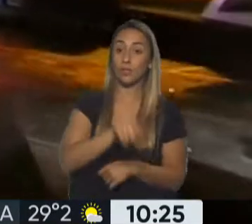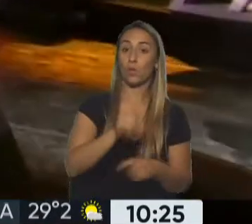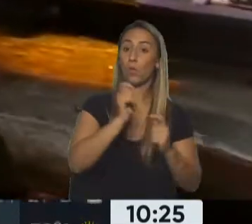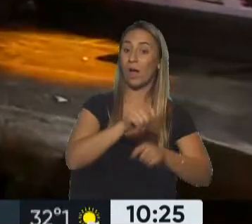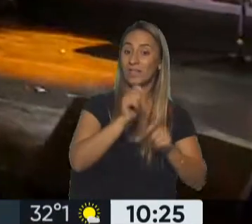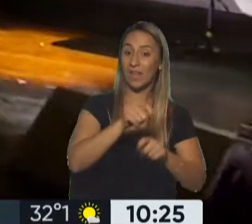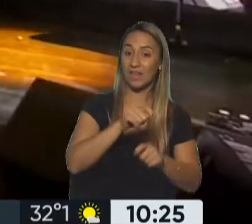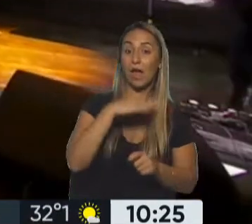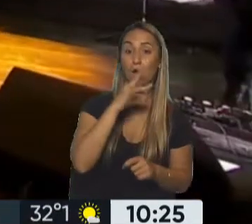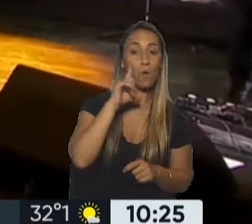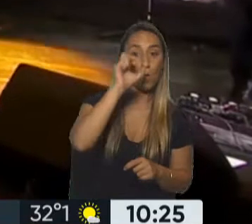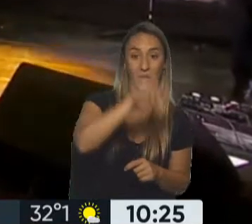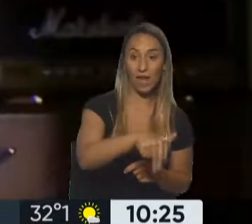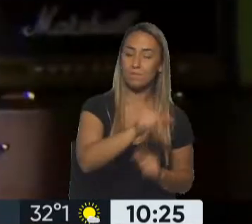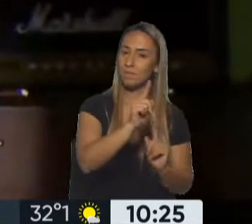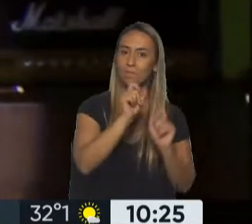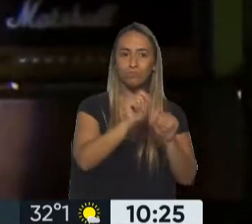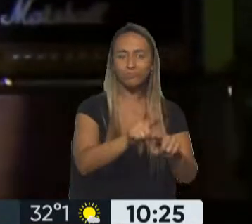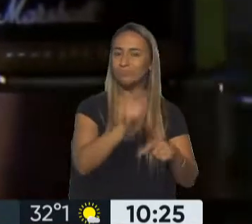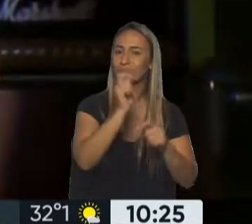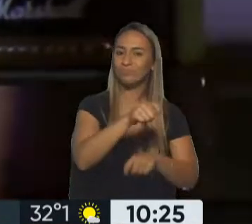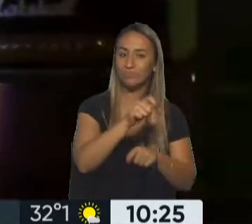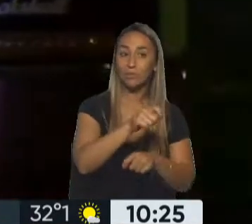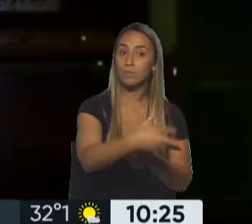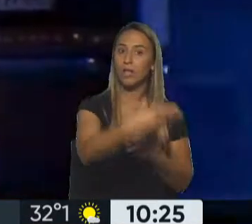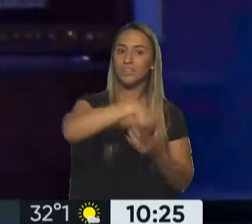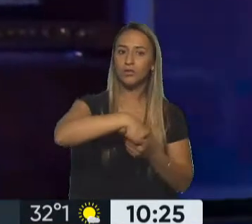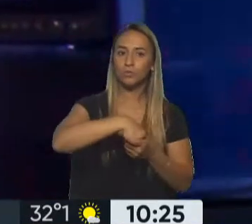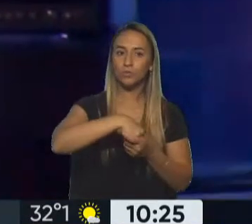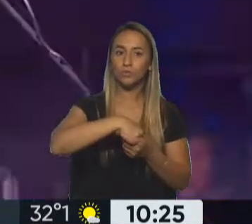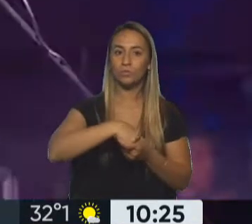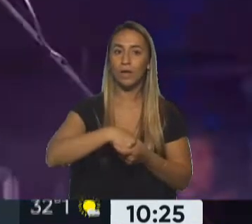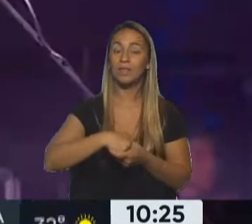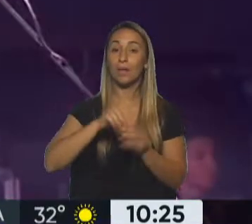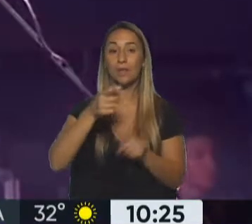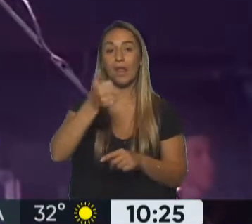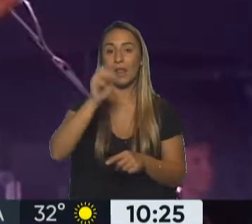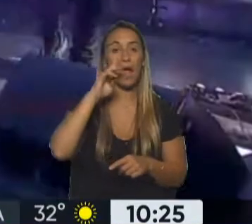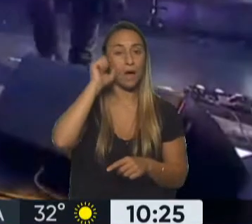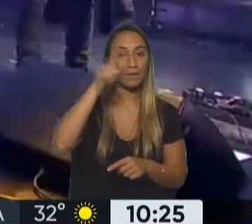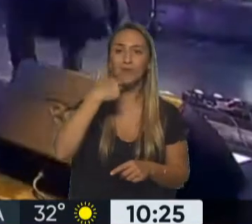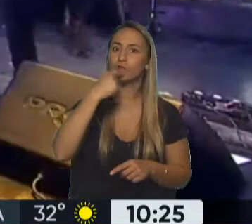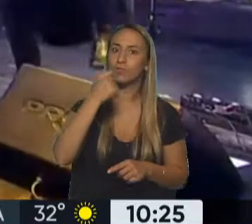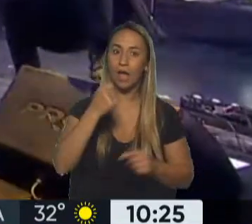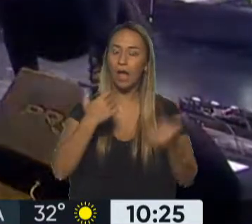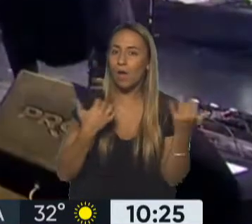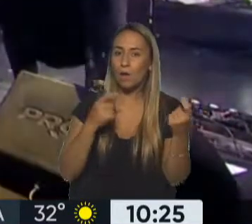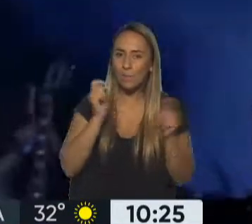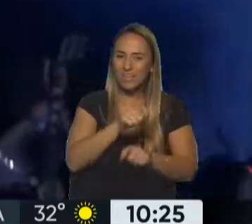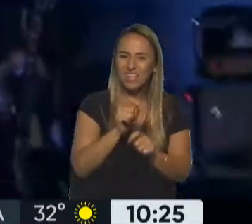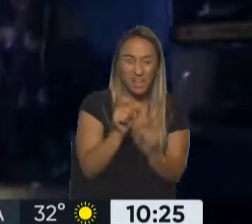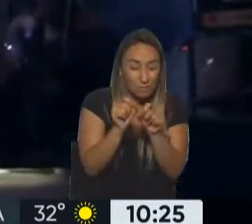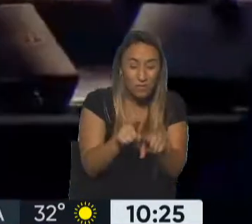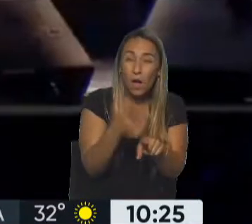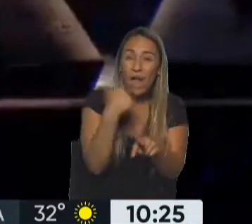está Julián Gondal, que es el baterista de Bantra, pero se sumó a esta gira Abril Sosa, el baterista original, ese chiquito que a los 14